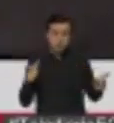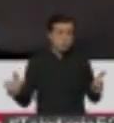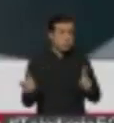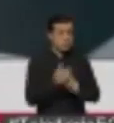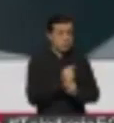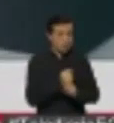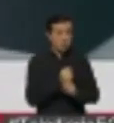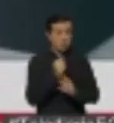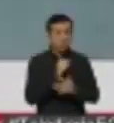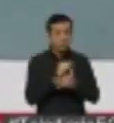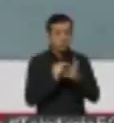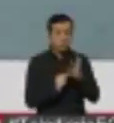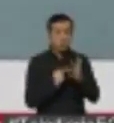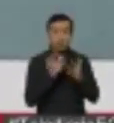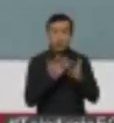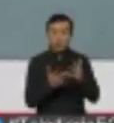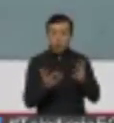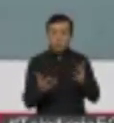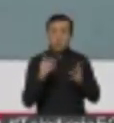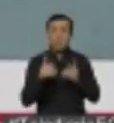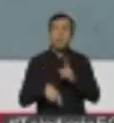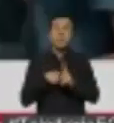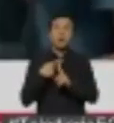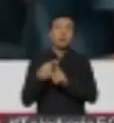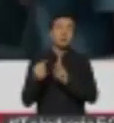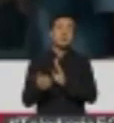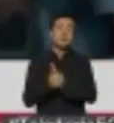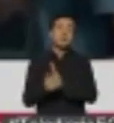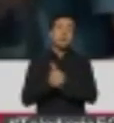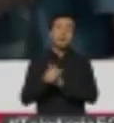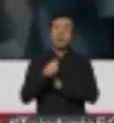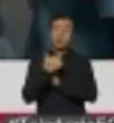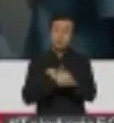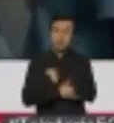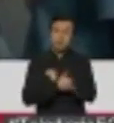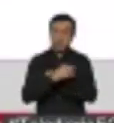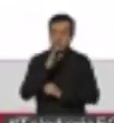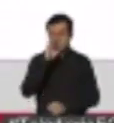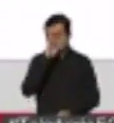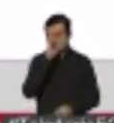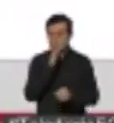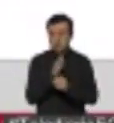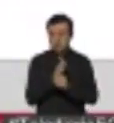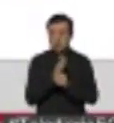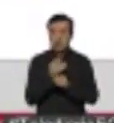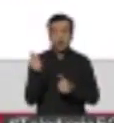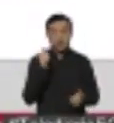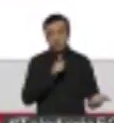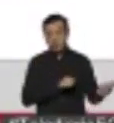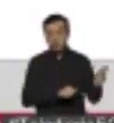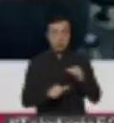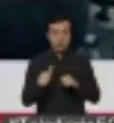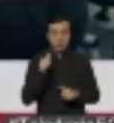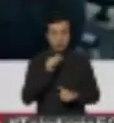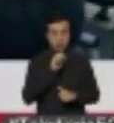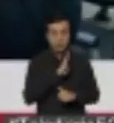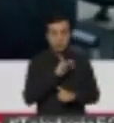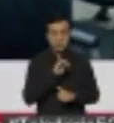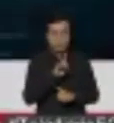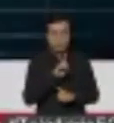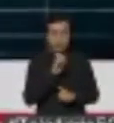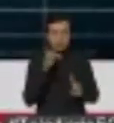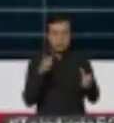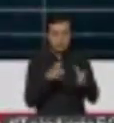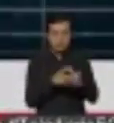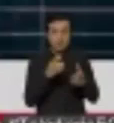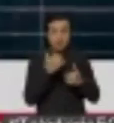con productos diferenciados y capacidad de exportación, es la meta del Laboratorio del Banco de Desarrollo Interamericano en